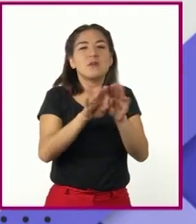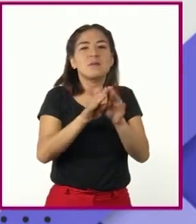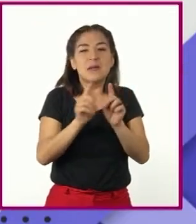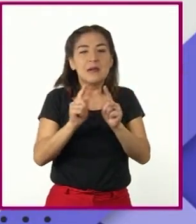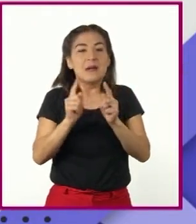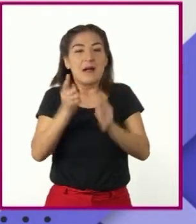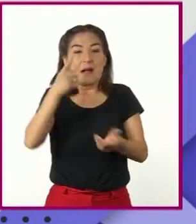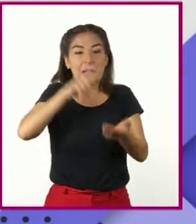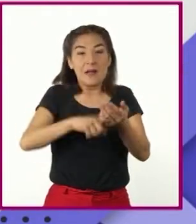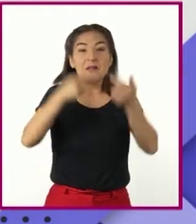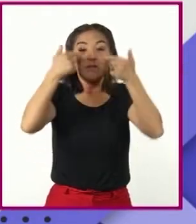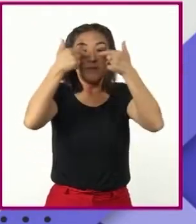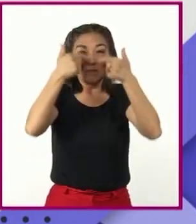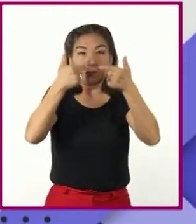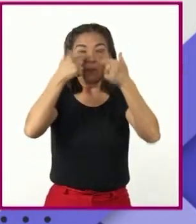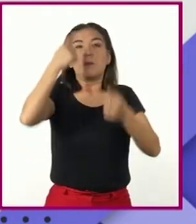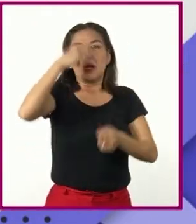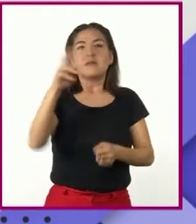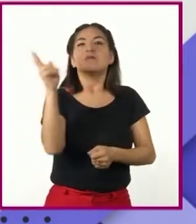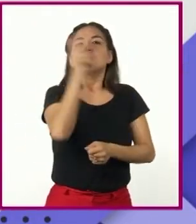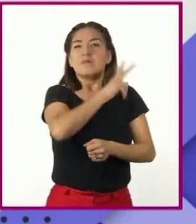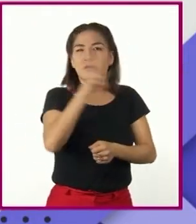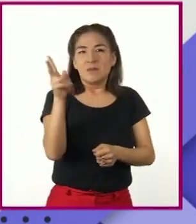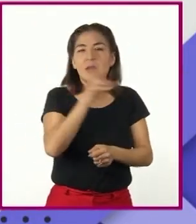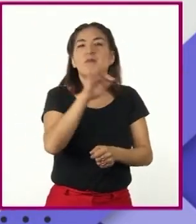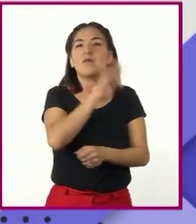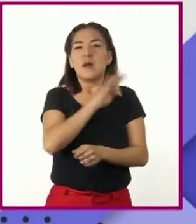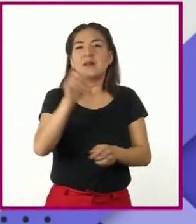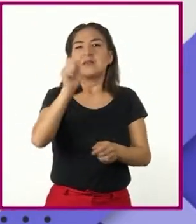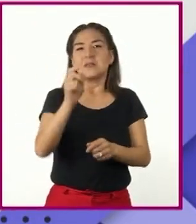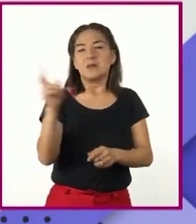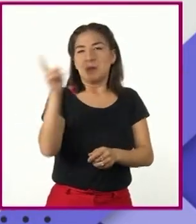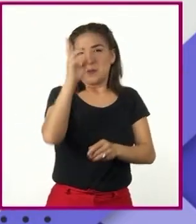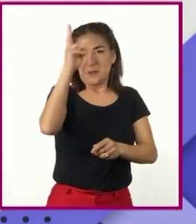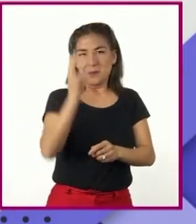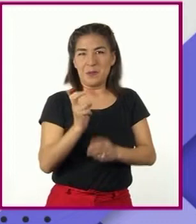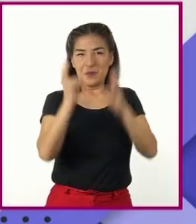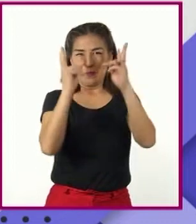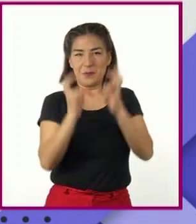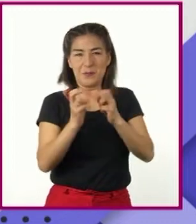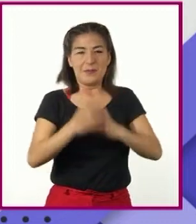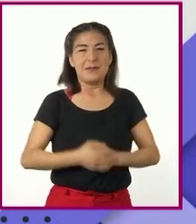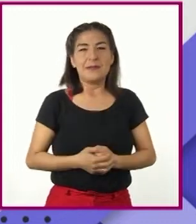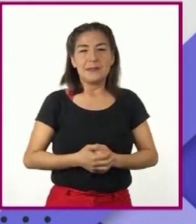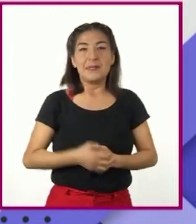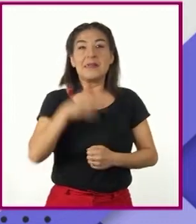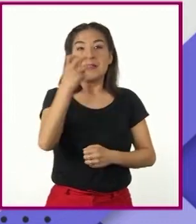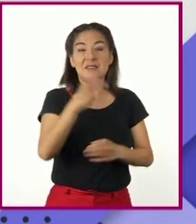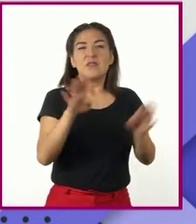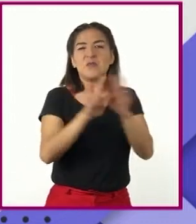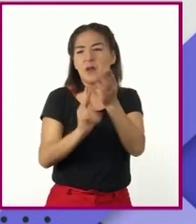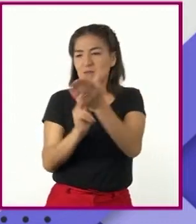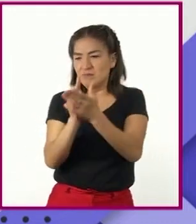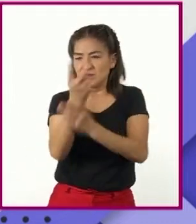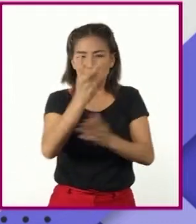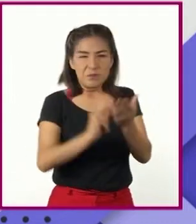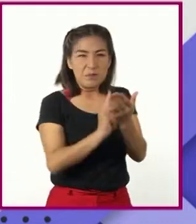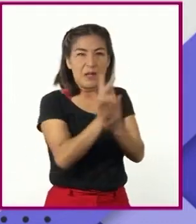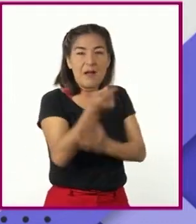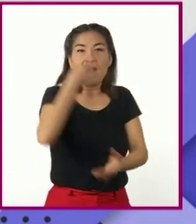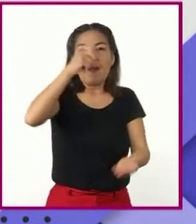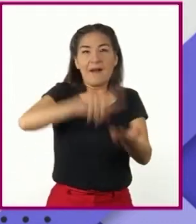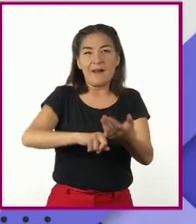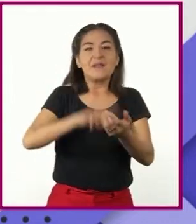pero que era suficiente para respirar y transportar en el aire que se respiraba la esencia de las hierbas colocadas en